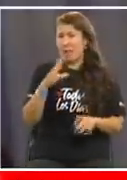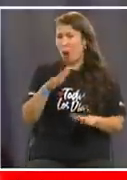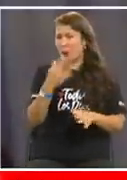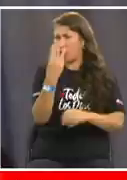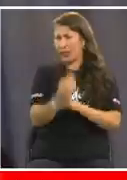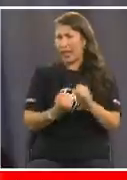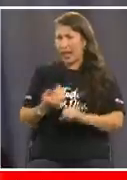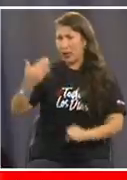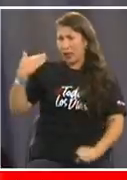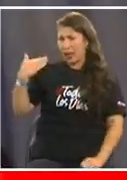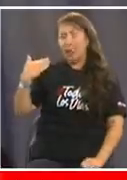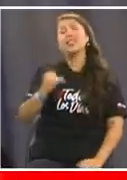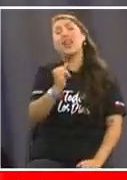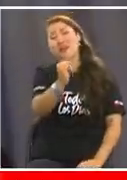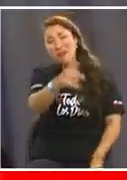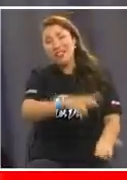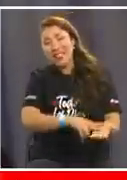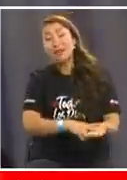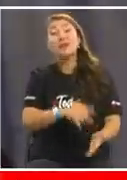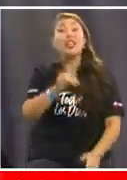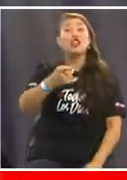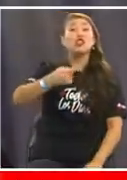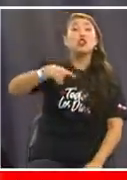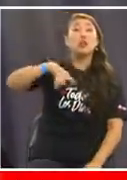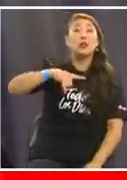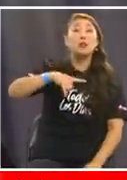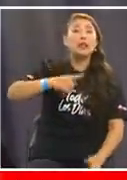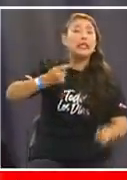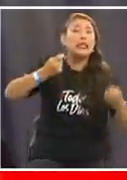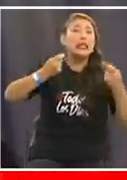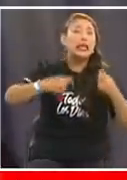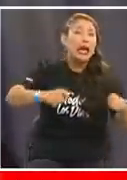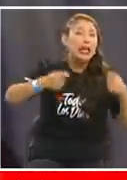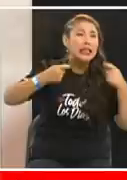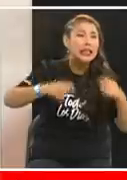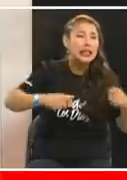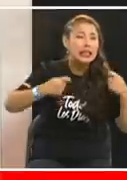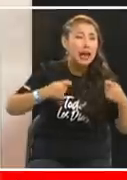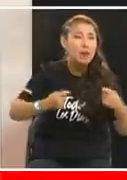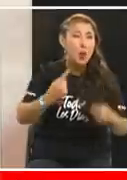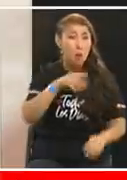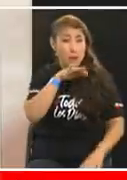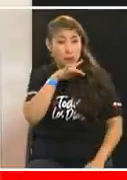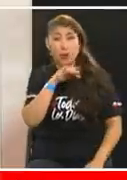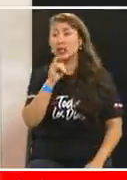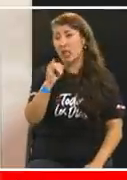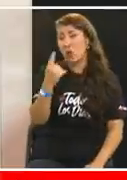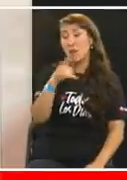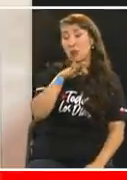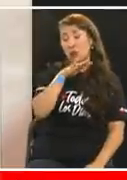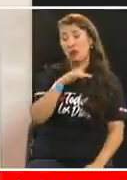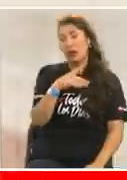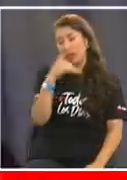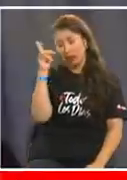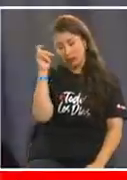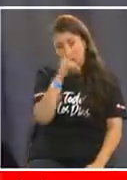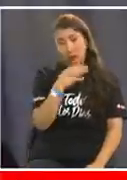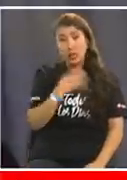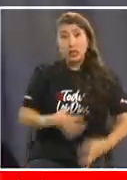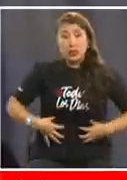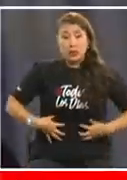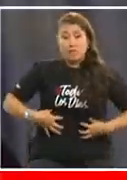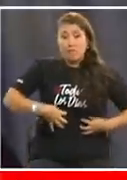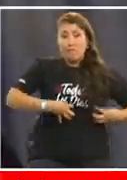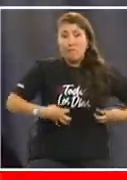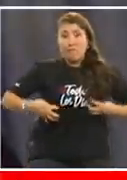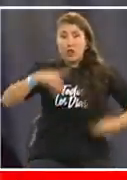3 años, hicimos una risa, tratamos de durar prácticamente un minuto, que fue terrible porque sacamos caluga, algo que